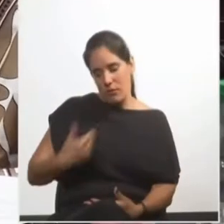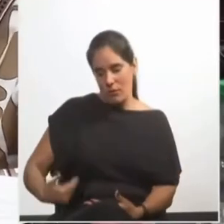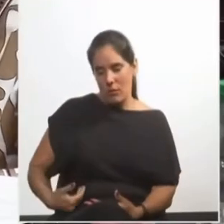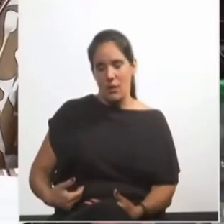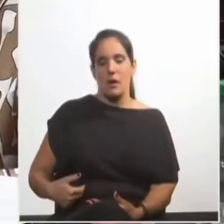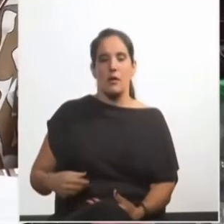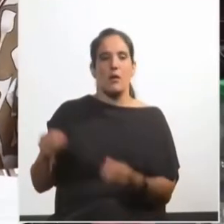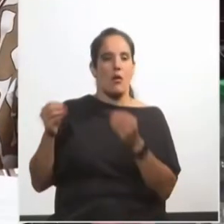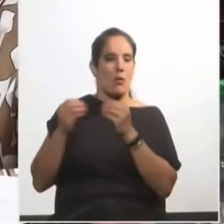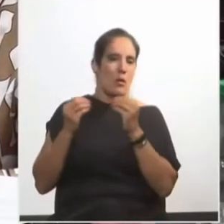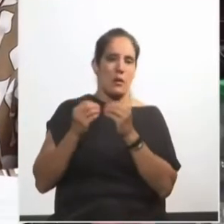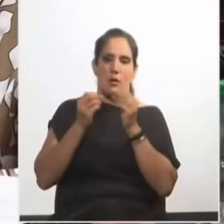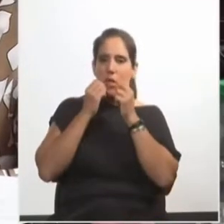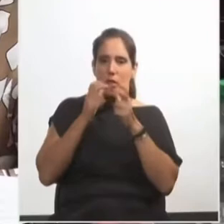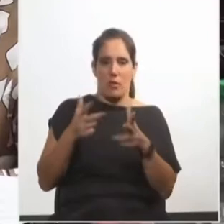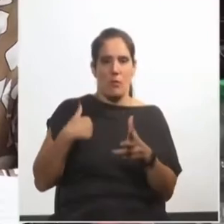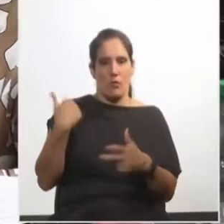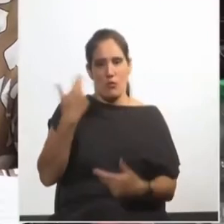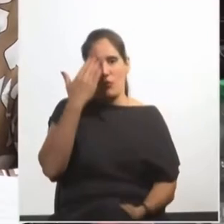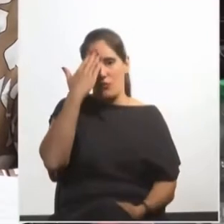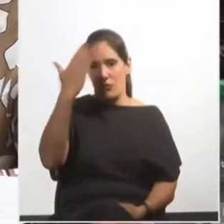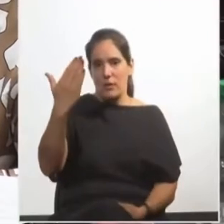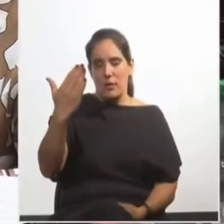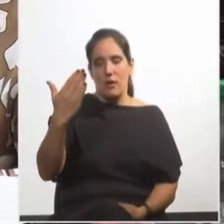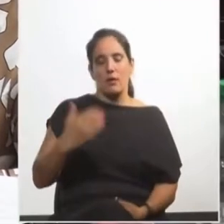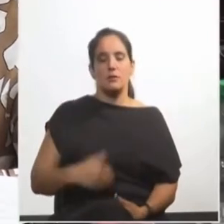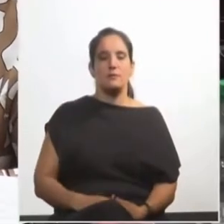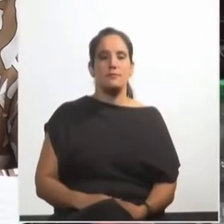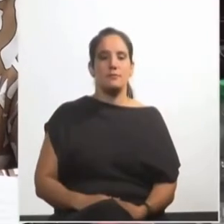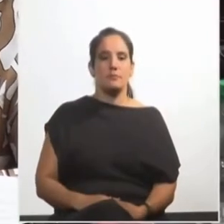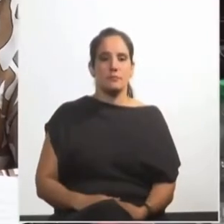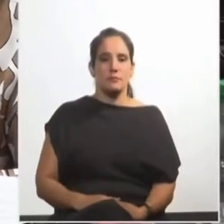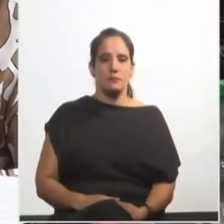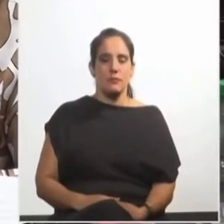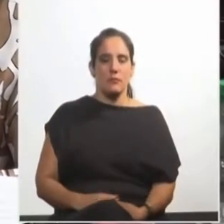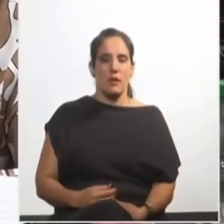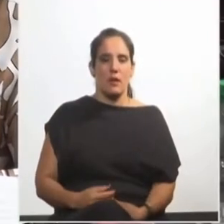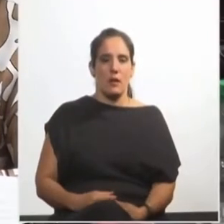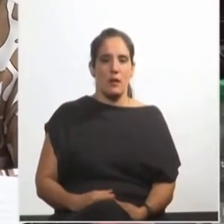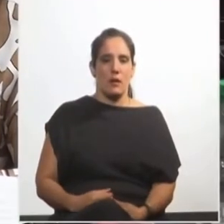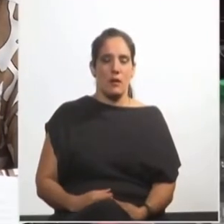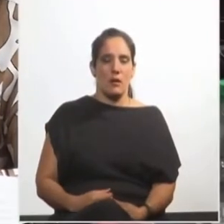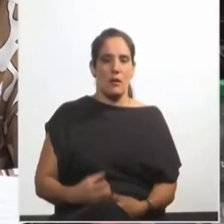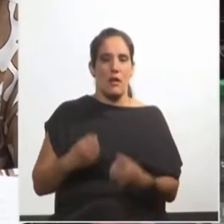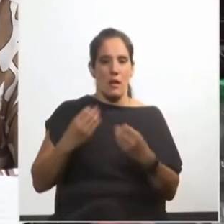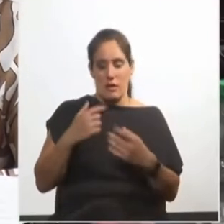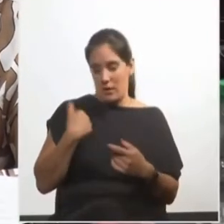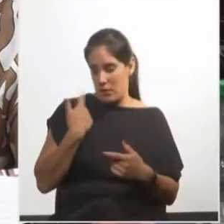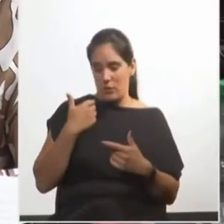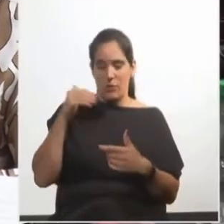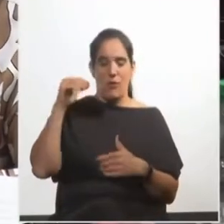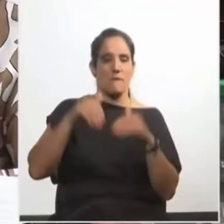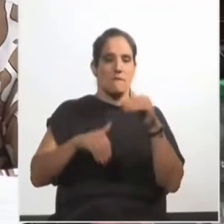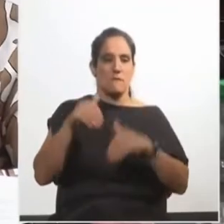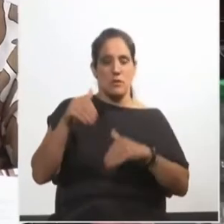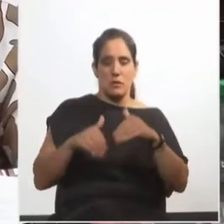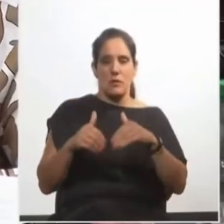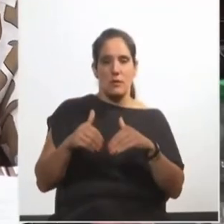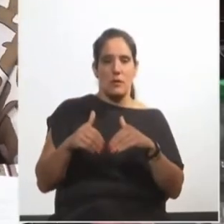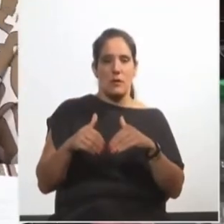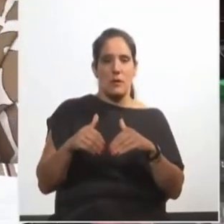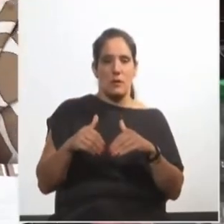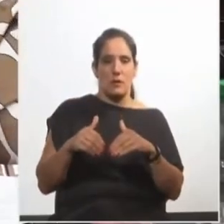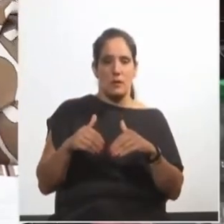el conjunto de los compañeros de mi bancada del Frente Amplio, es que nuestro voto a este